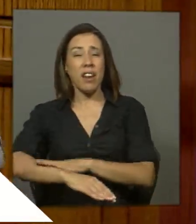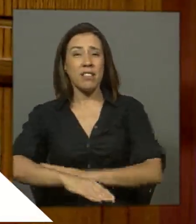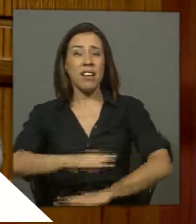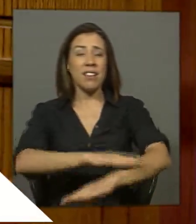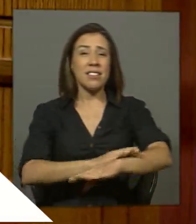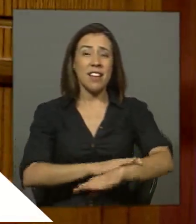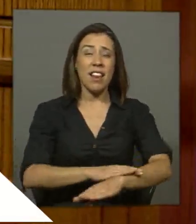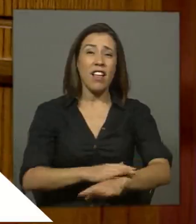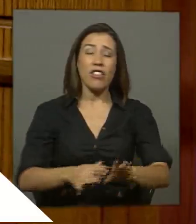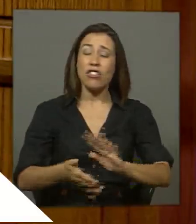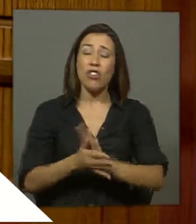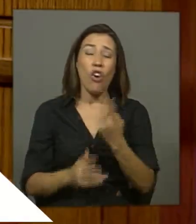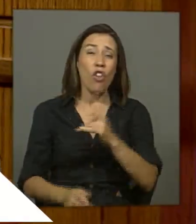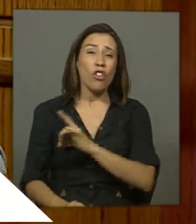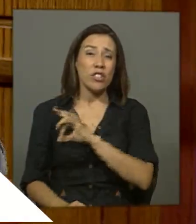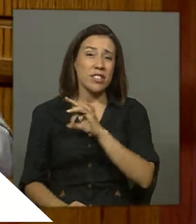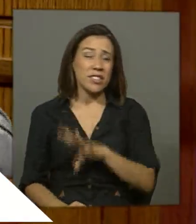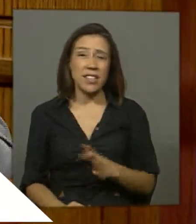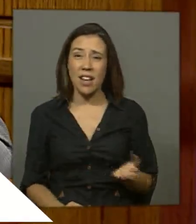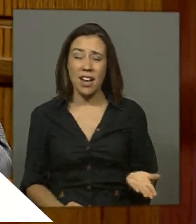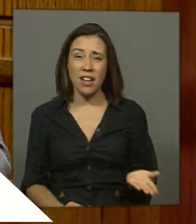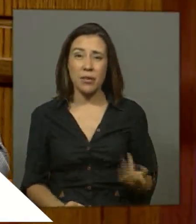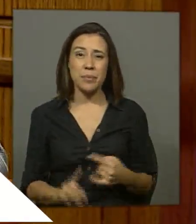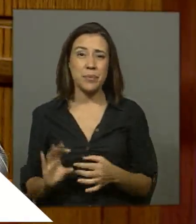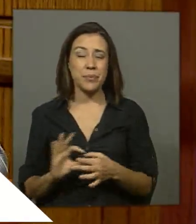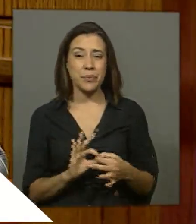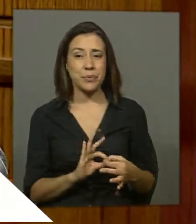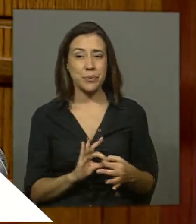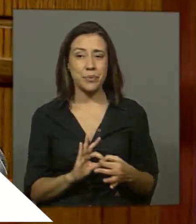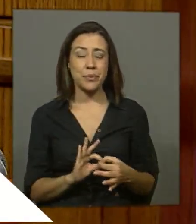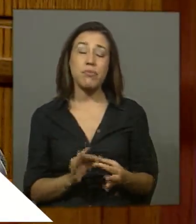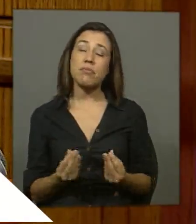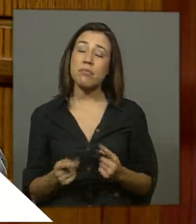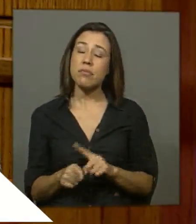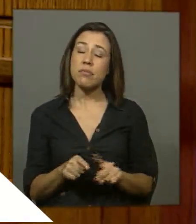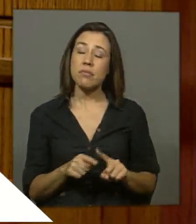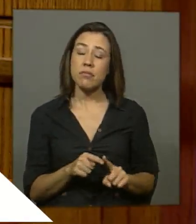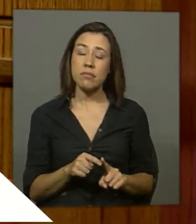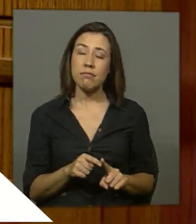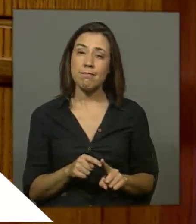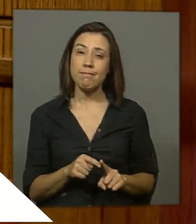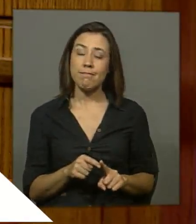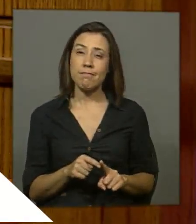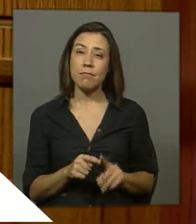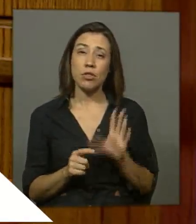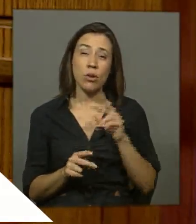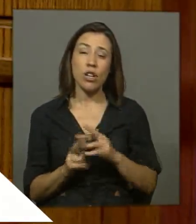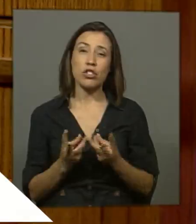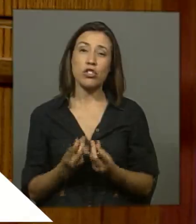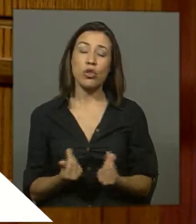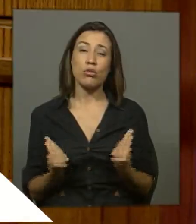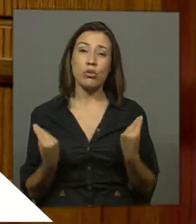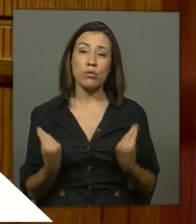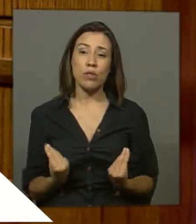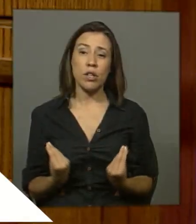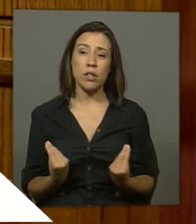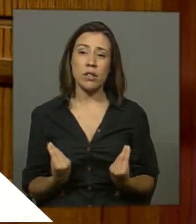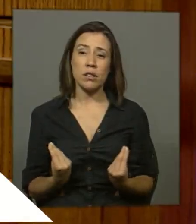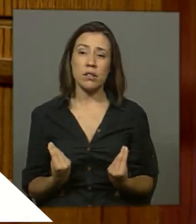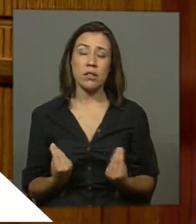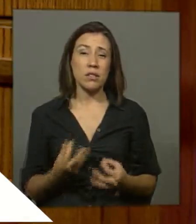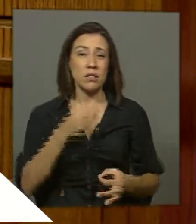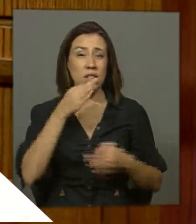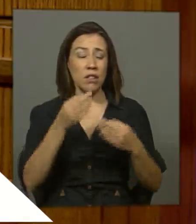que son de los chilenos en general y por eso muchas veces no encontramos la solución adecuada se han